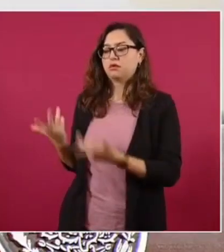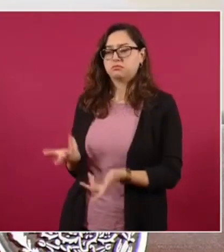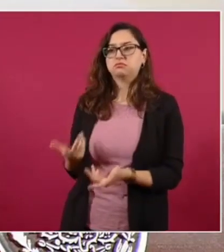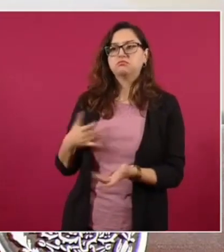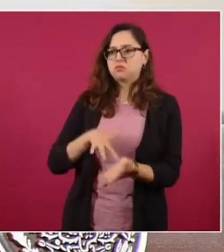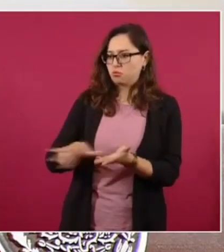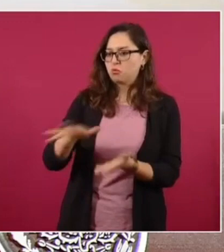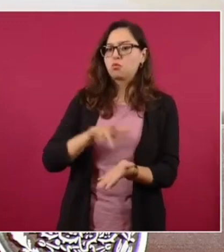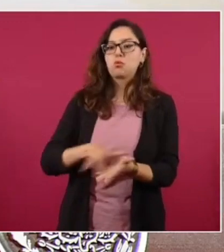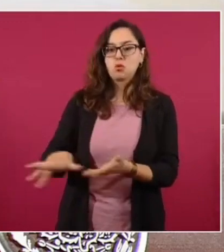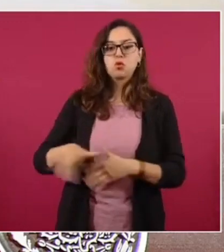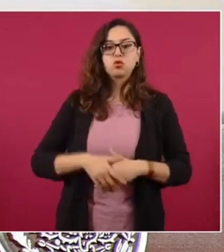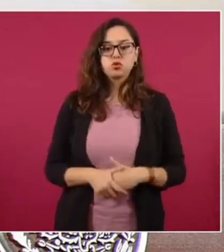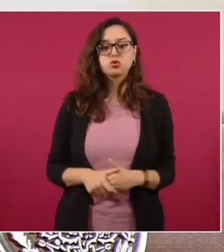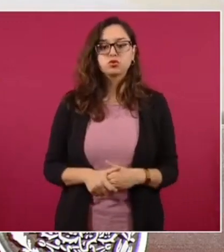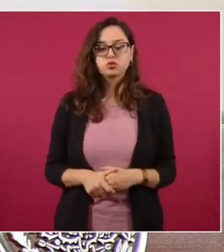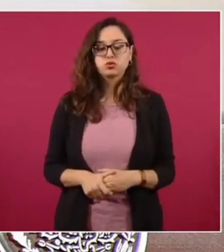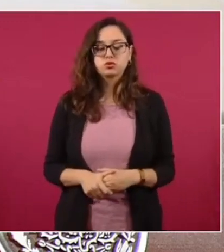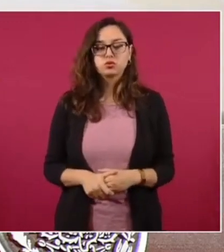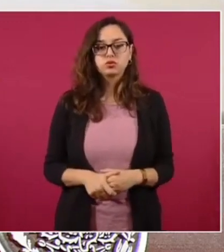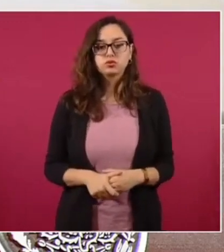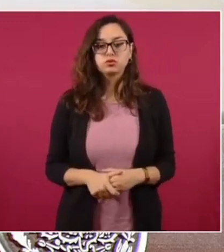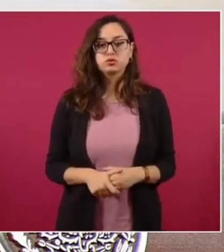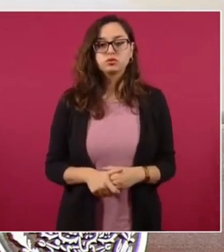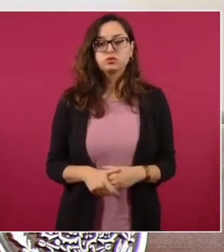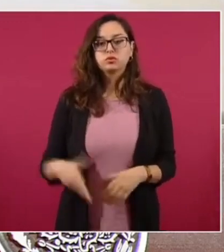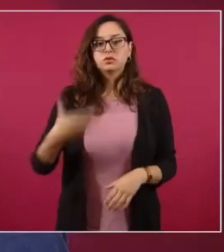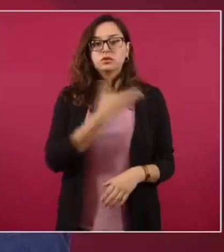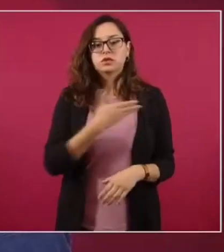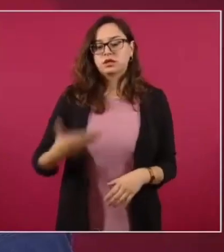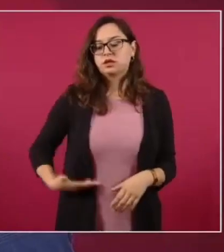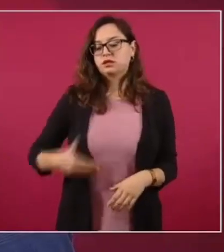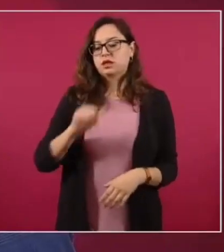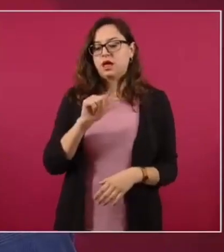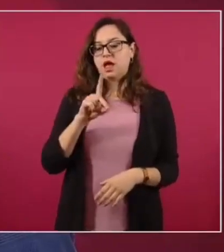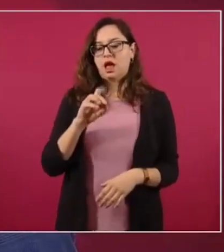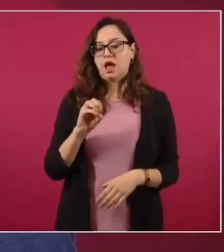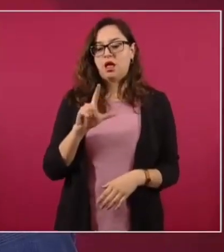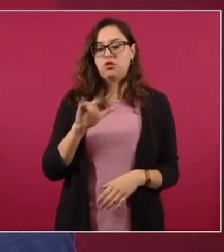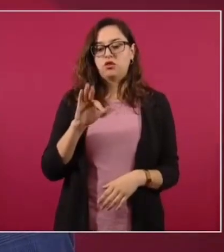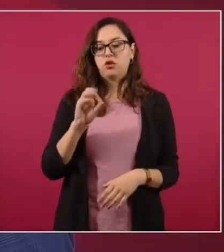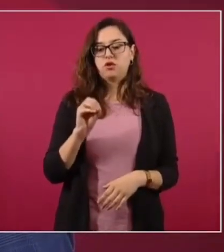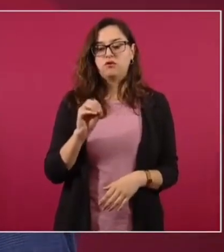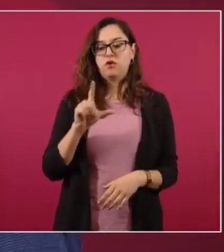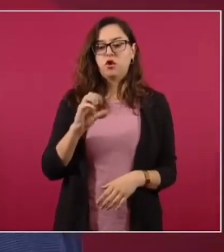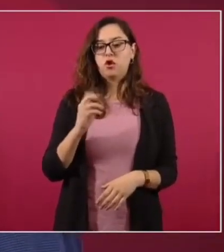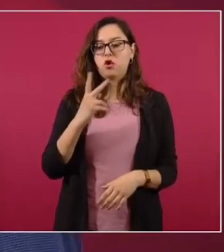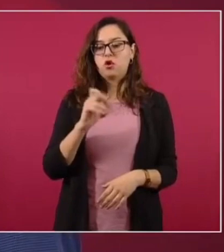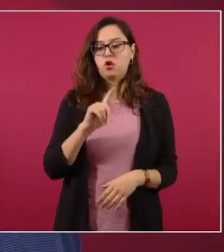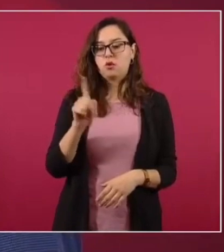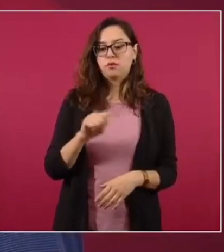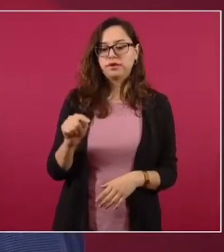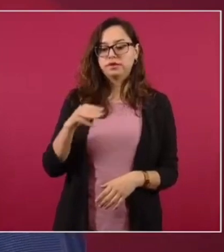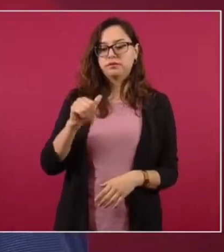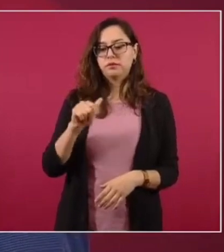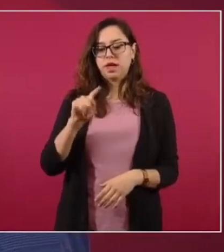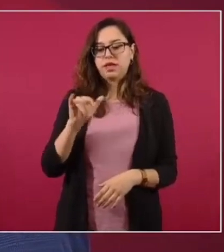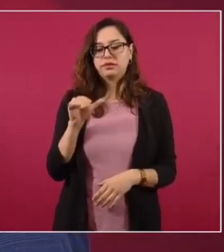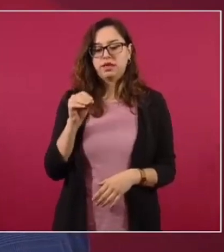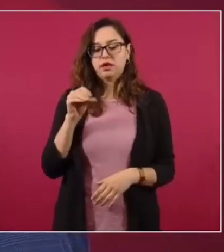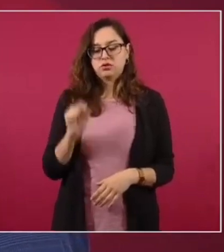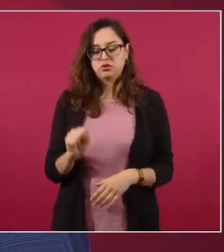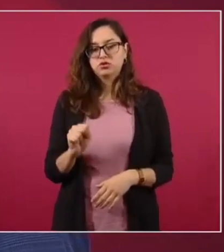cuando México fue el único país que se opuso a que